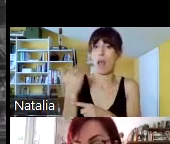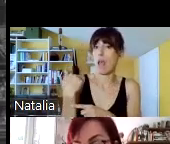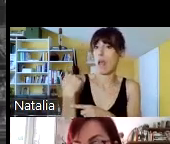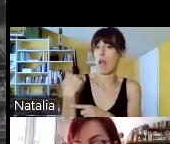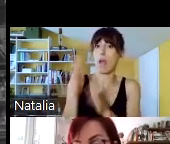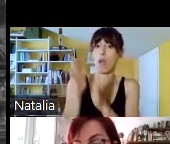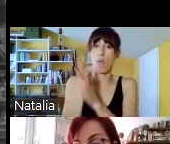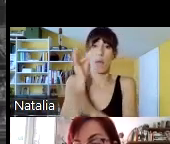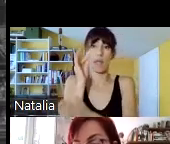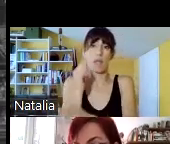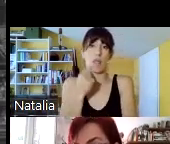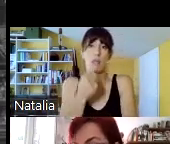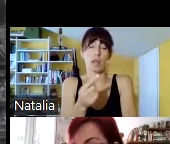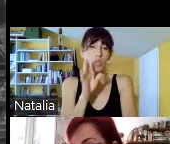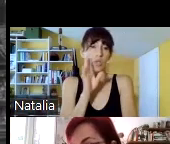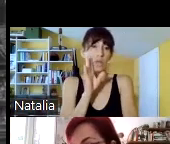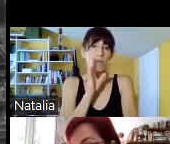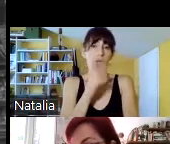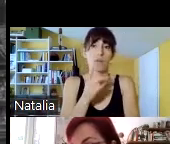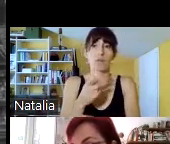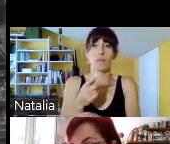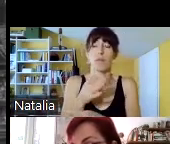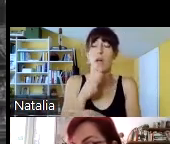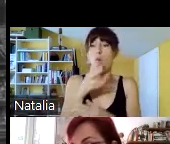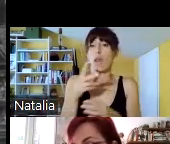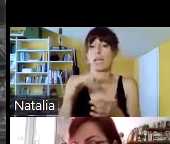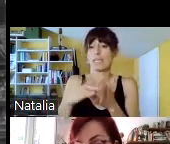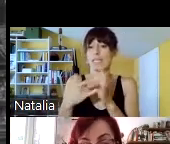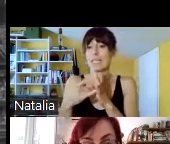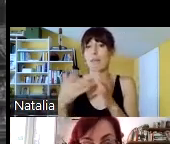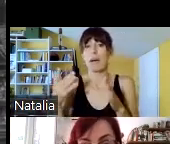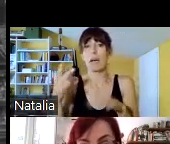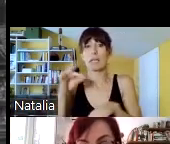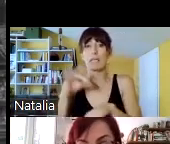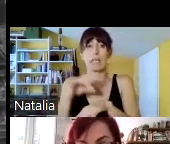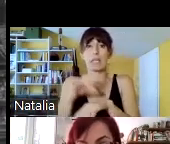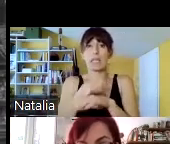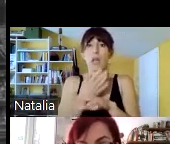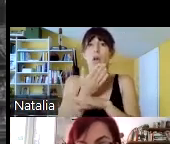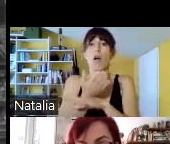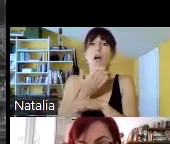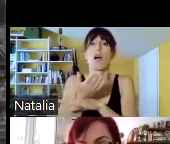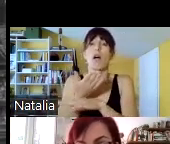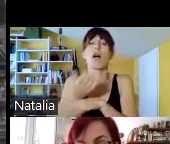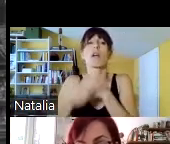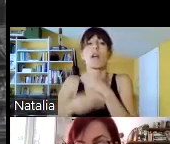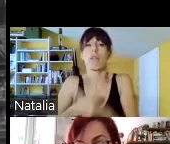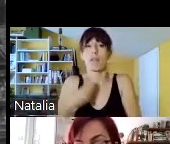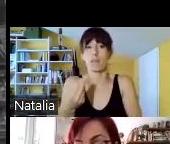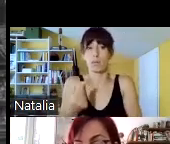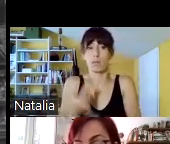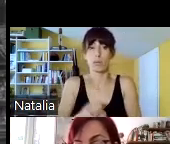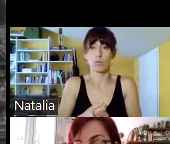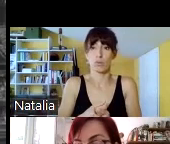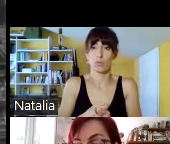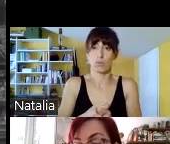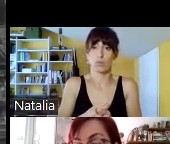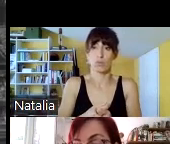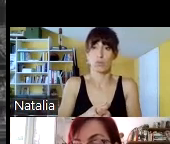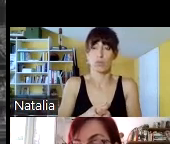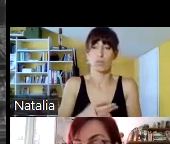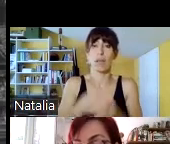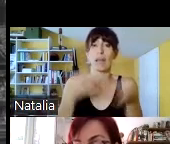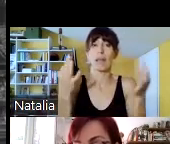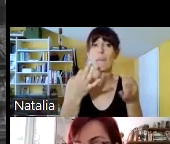pasa con todo esto que nos llega al sistema sanitario, ¿no? Con estas demandas, luego de qué pasa en el